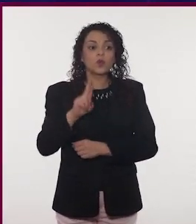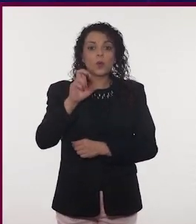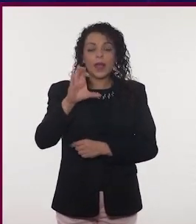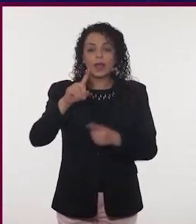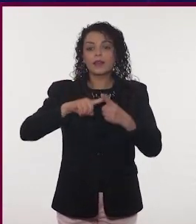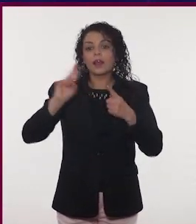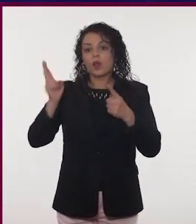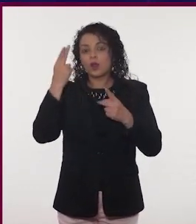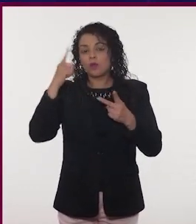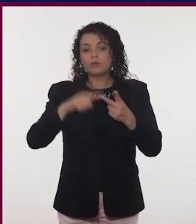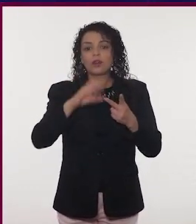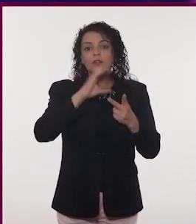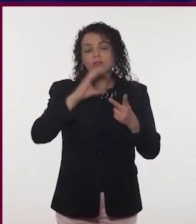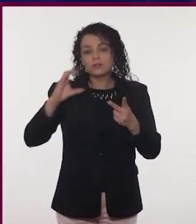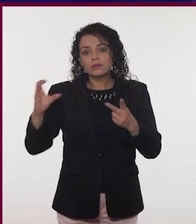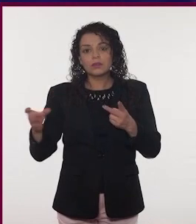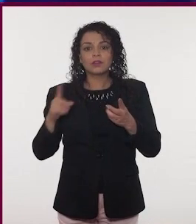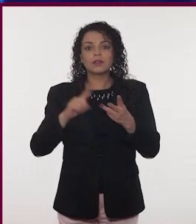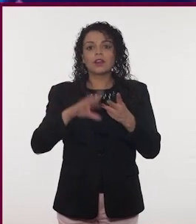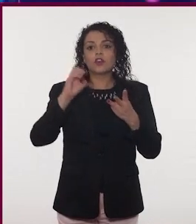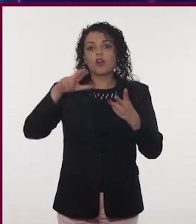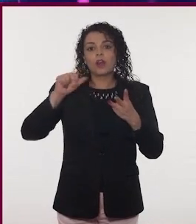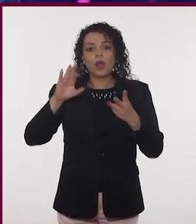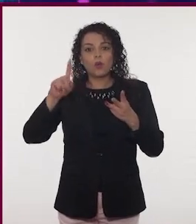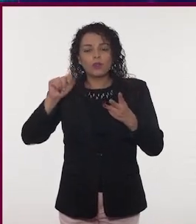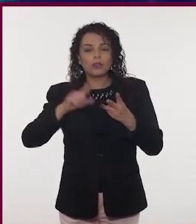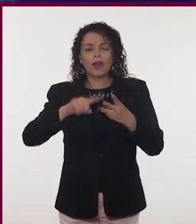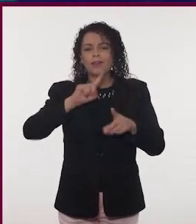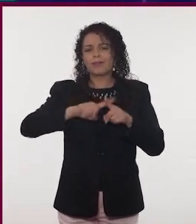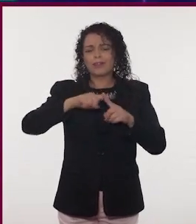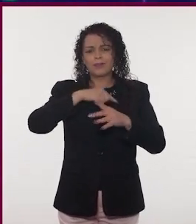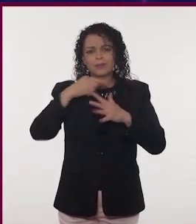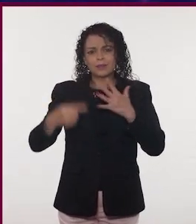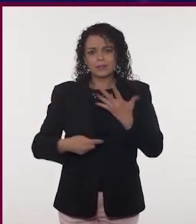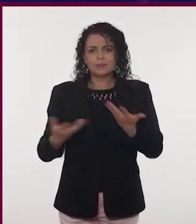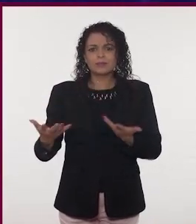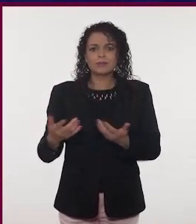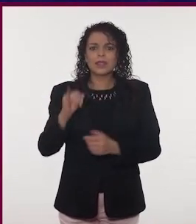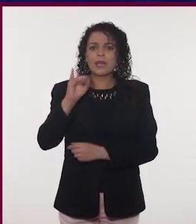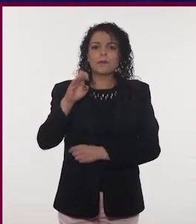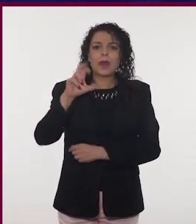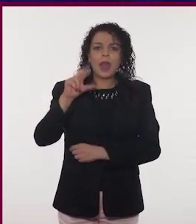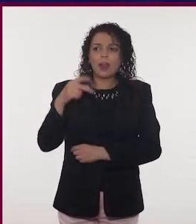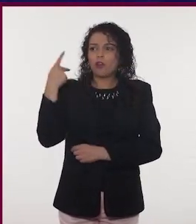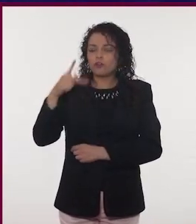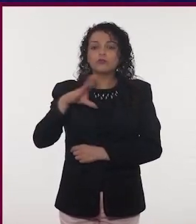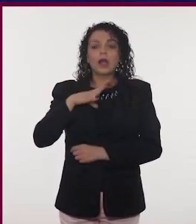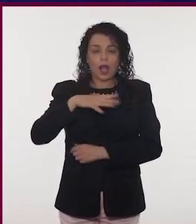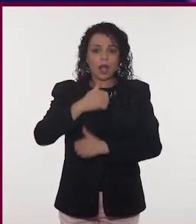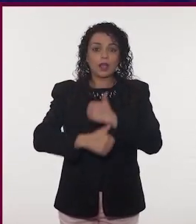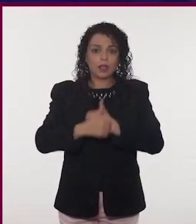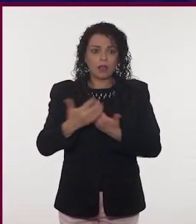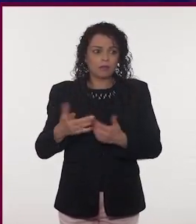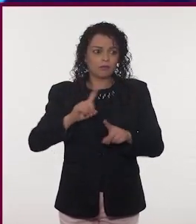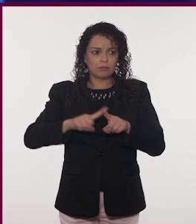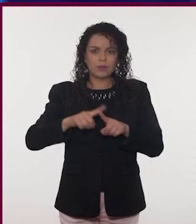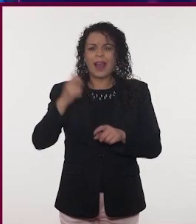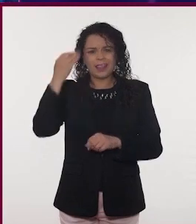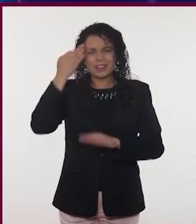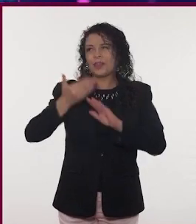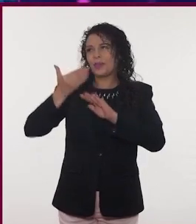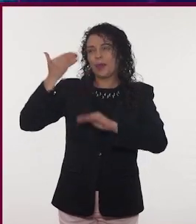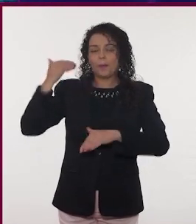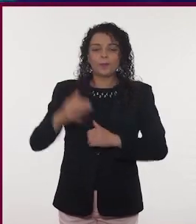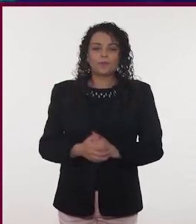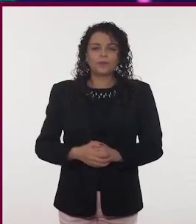del UNAM, el CCC, que era la escuela del CONACULTA, el subsistema de cine del Ibero. Había tres opciones básicamente en esa época, ¿no? Y